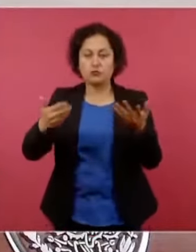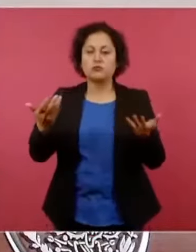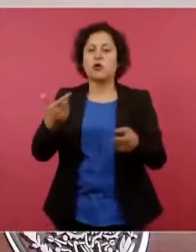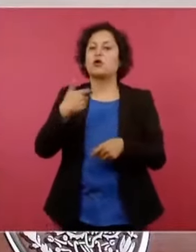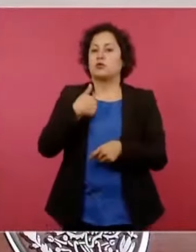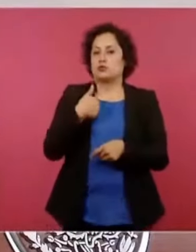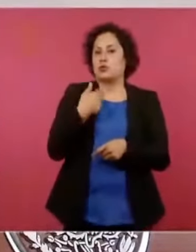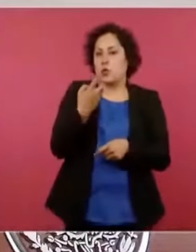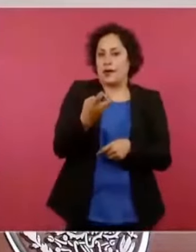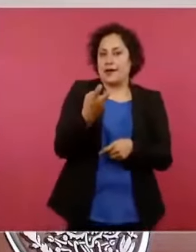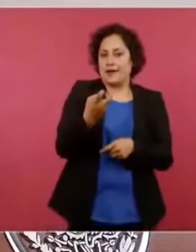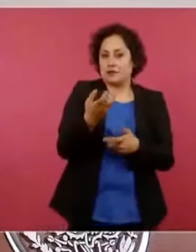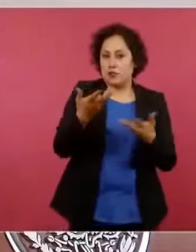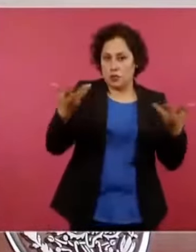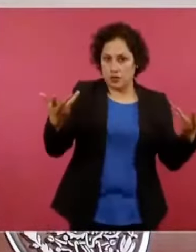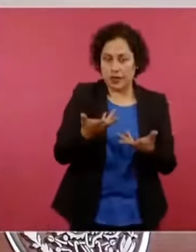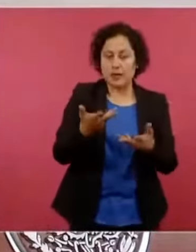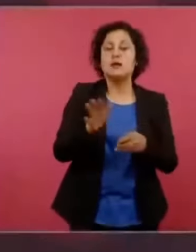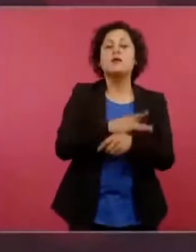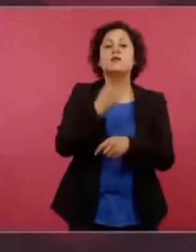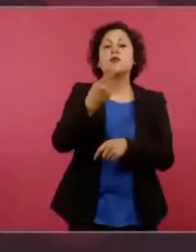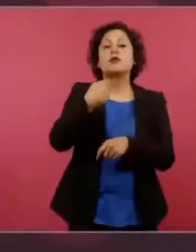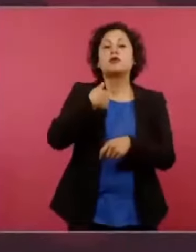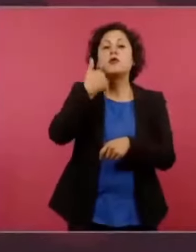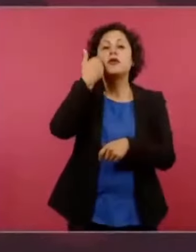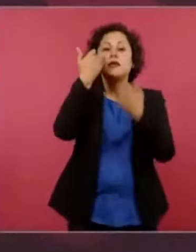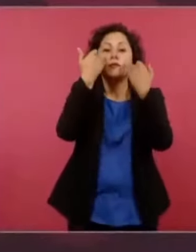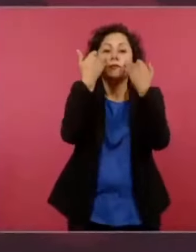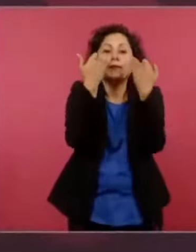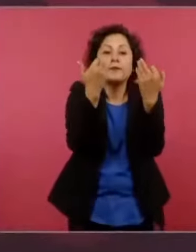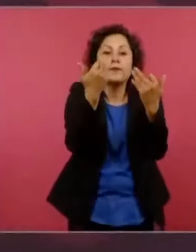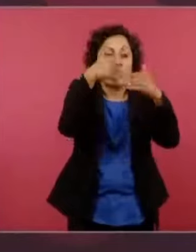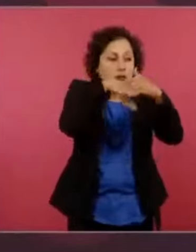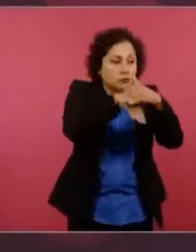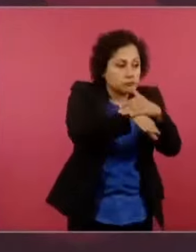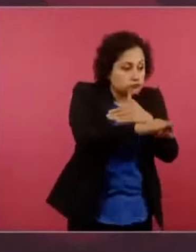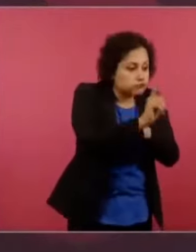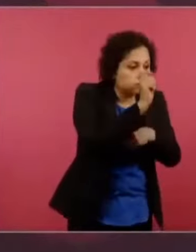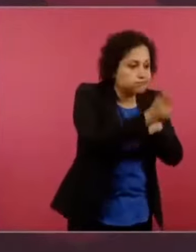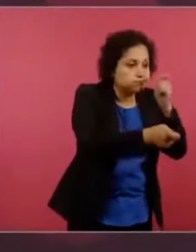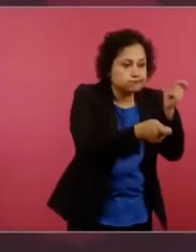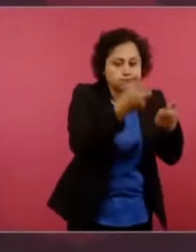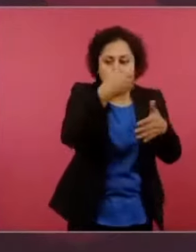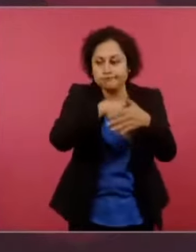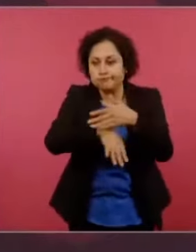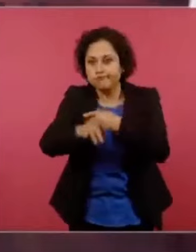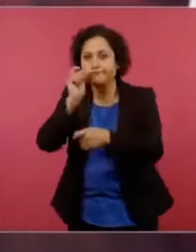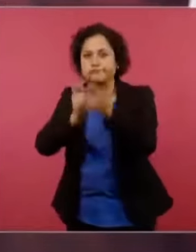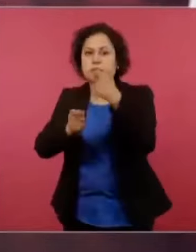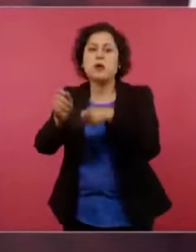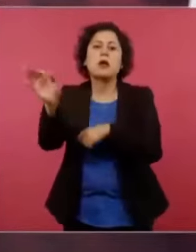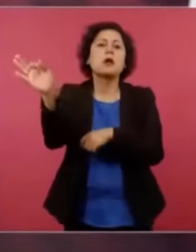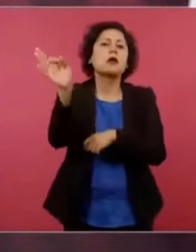quiero verlo a detalle. Podríamos reunirnos todos los gobernadores,